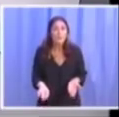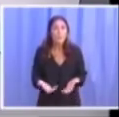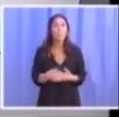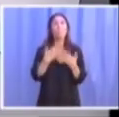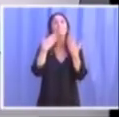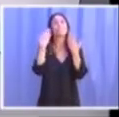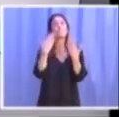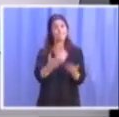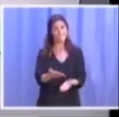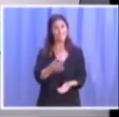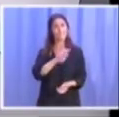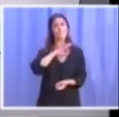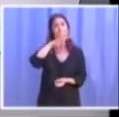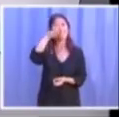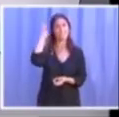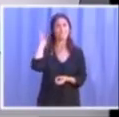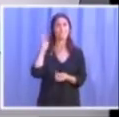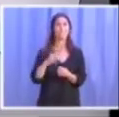Gracias, señor Cambril.